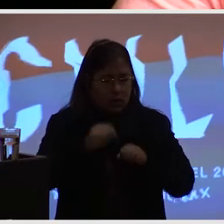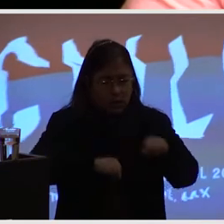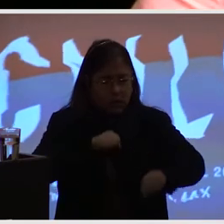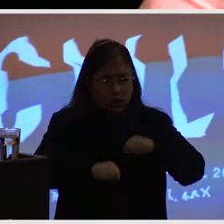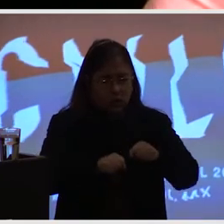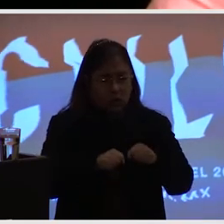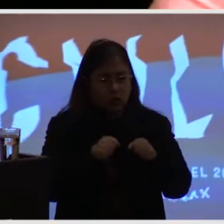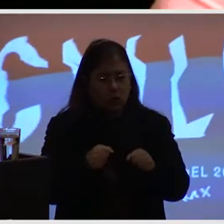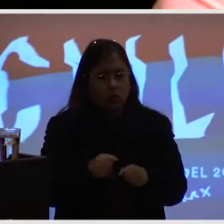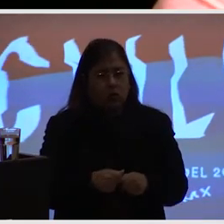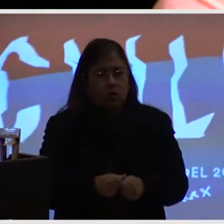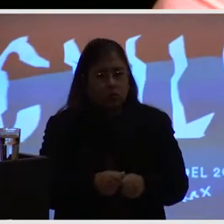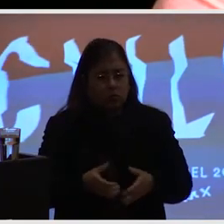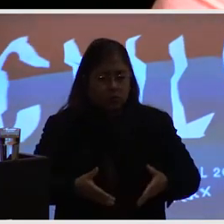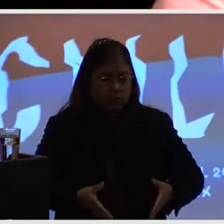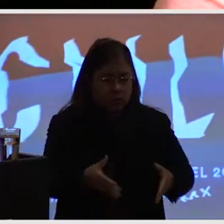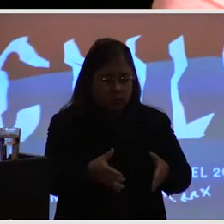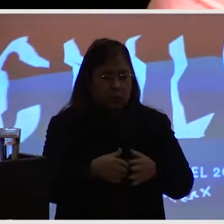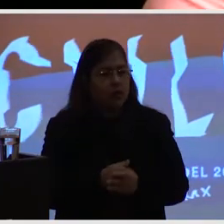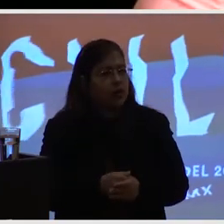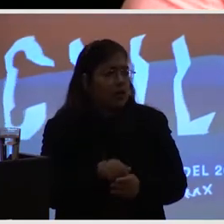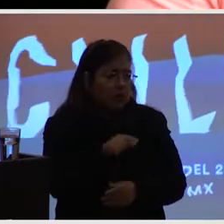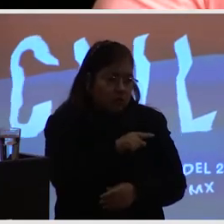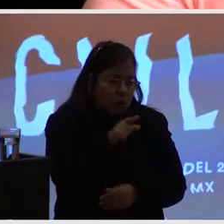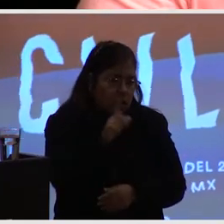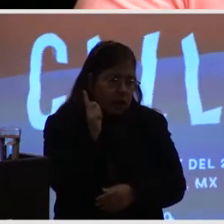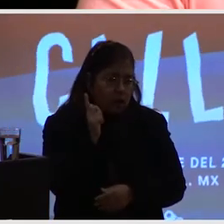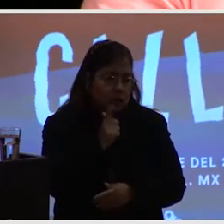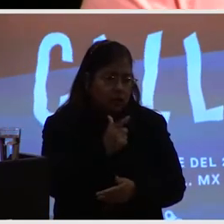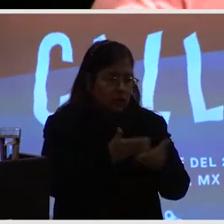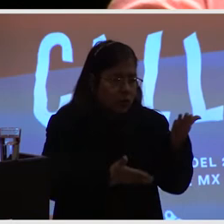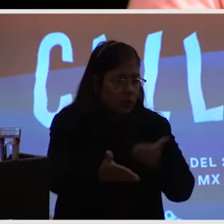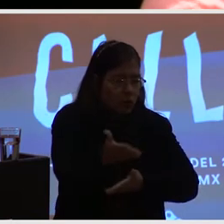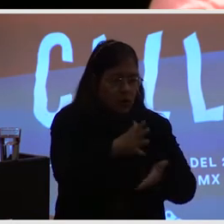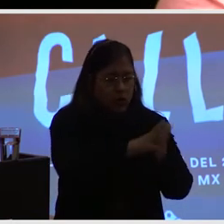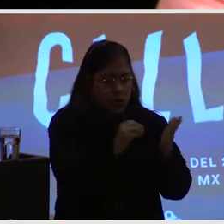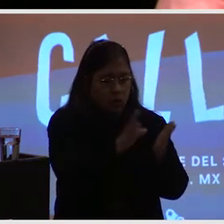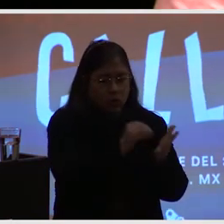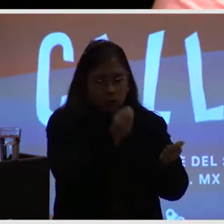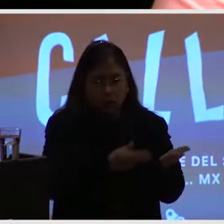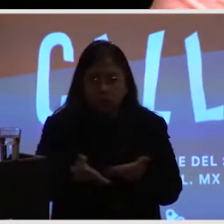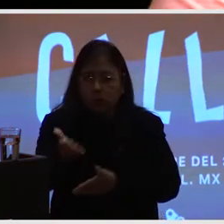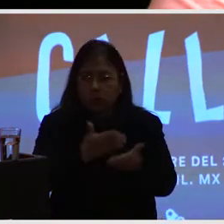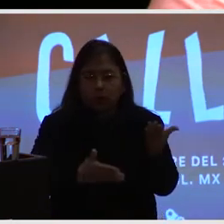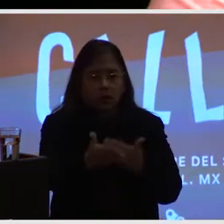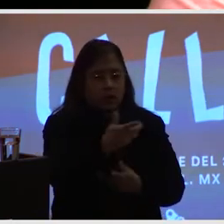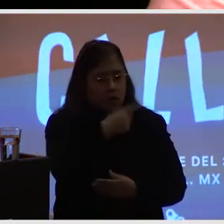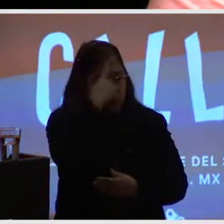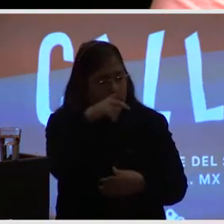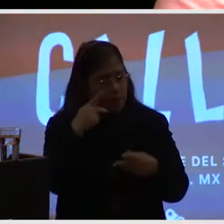para que la puedan compartir hay unos a compartir en sus redes pero entre más gente se conecte a los diálogos a la discusión pues